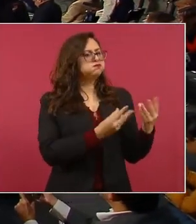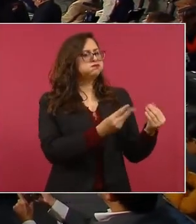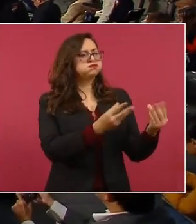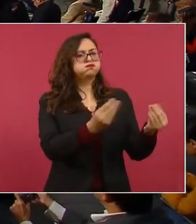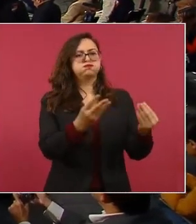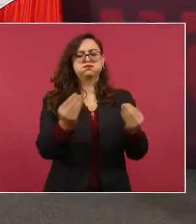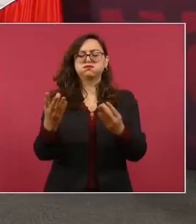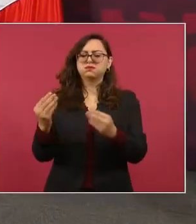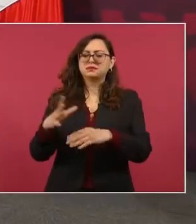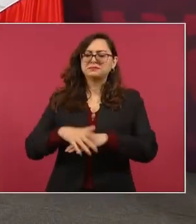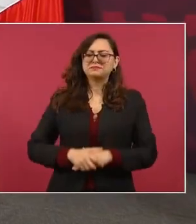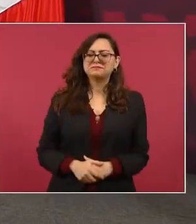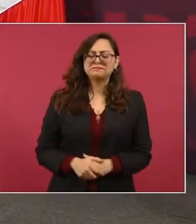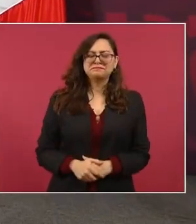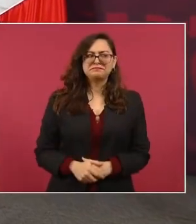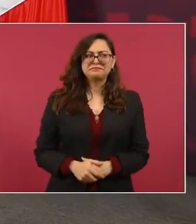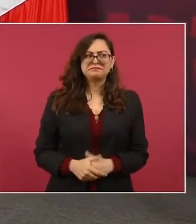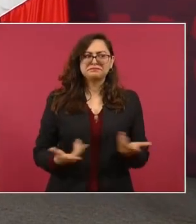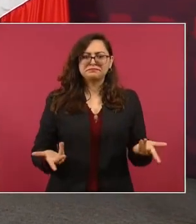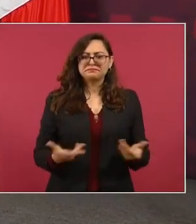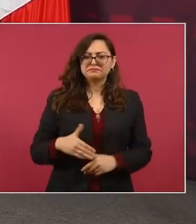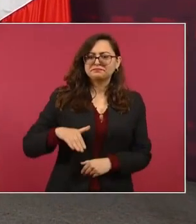Imagínense lo que